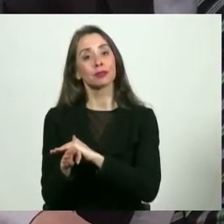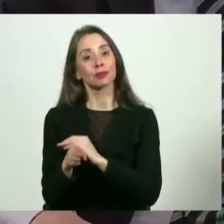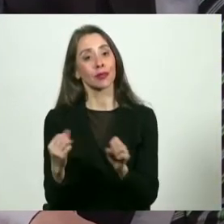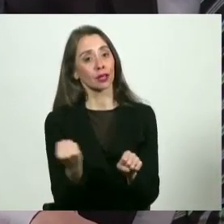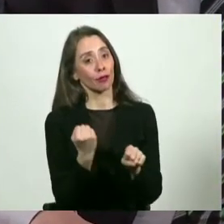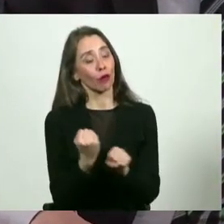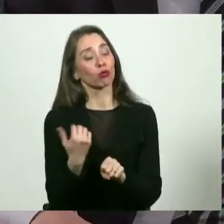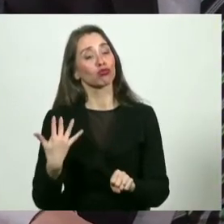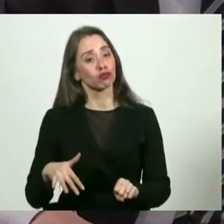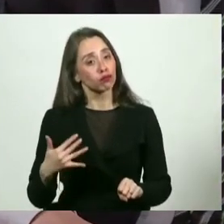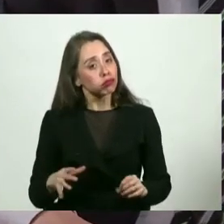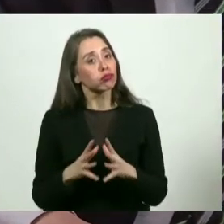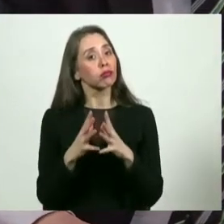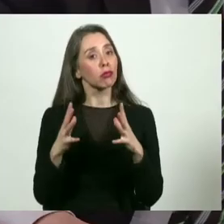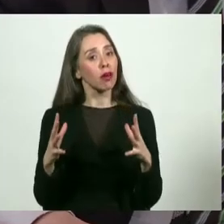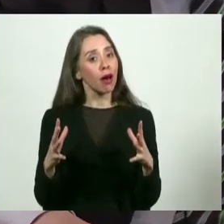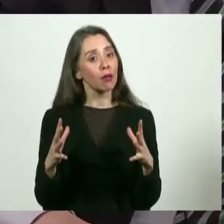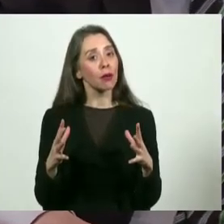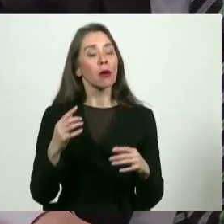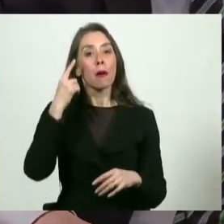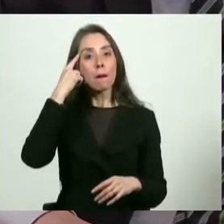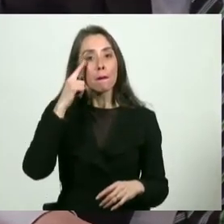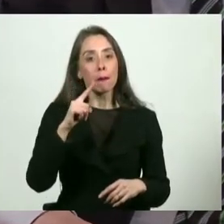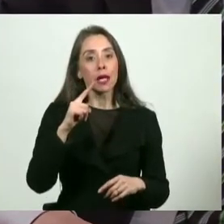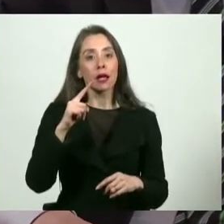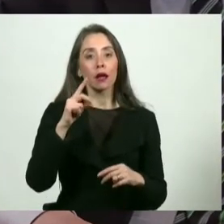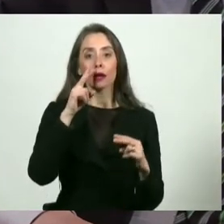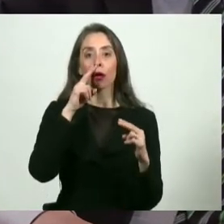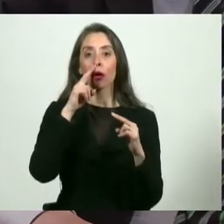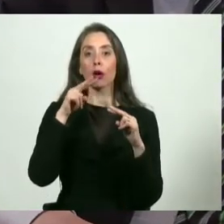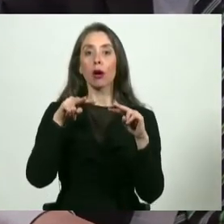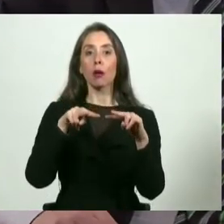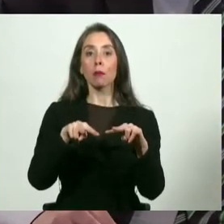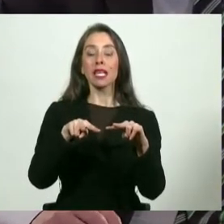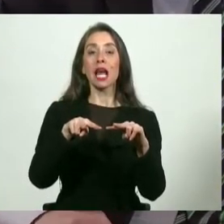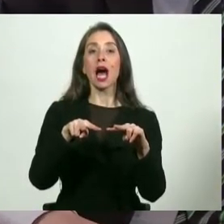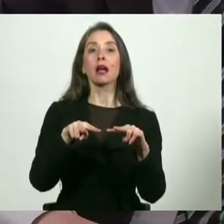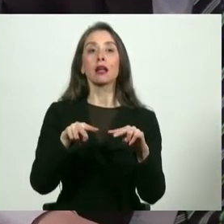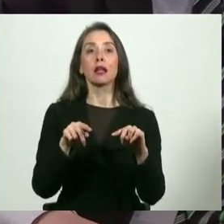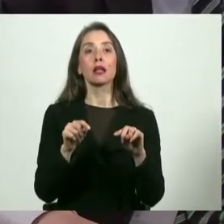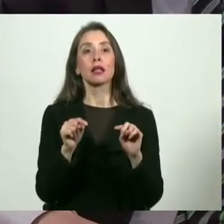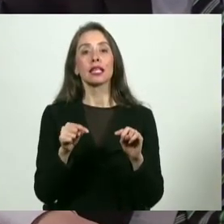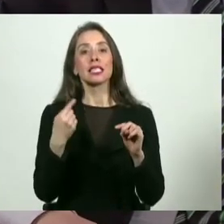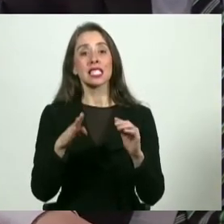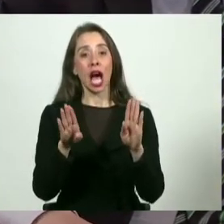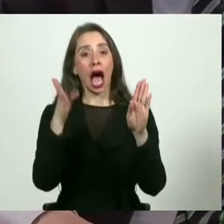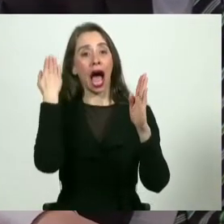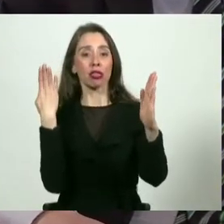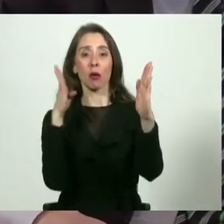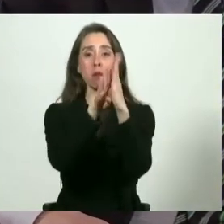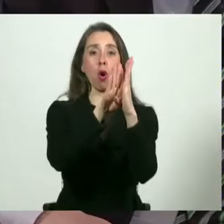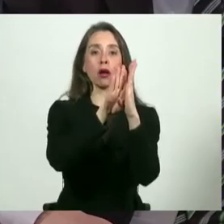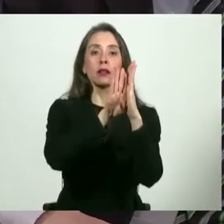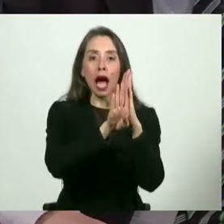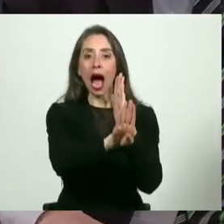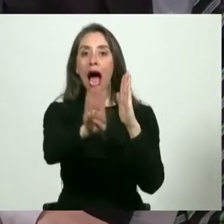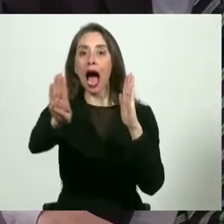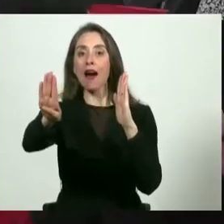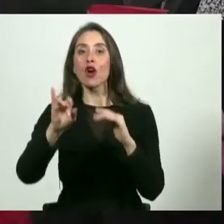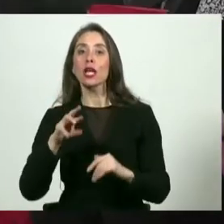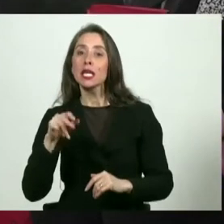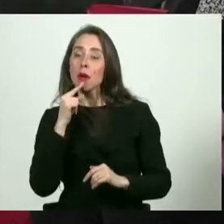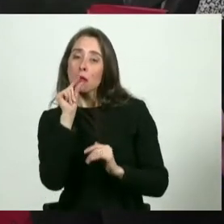audición, cómo vamos a incluirla. ¿Tenemos los espacios suficientes, ¿no?, para ello? La persona con pérdida de la visión, por ejemplo, personas